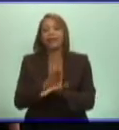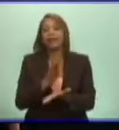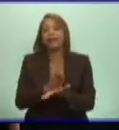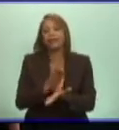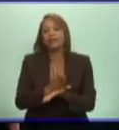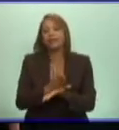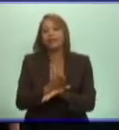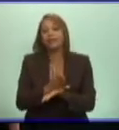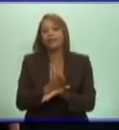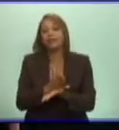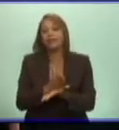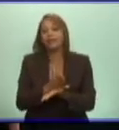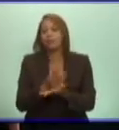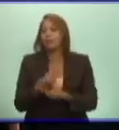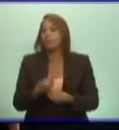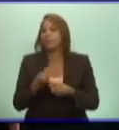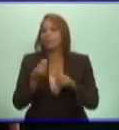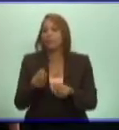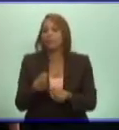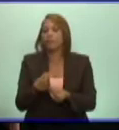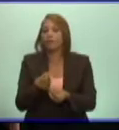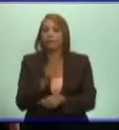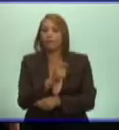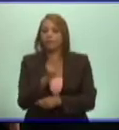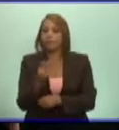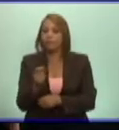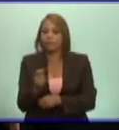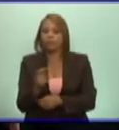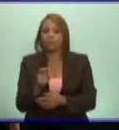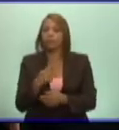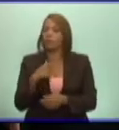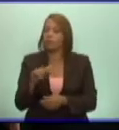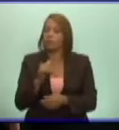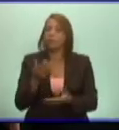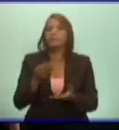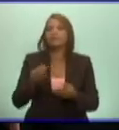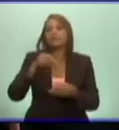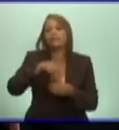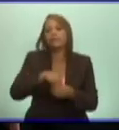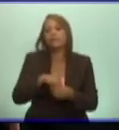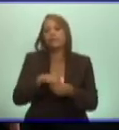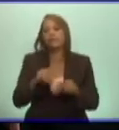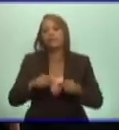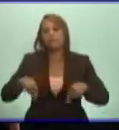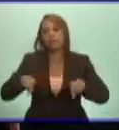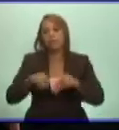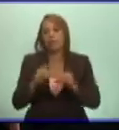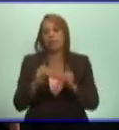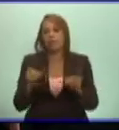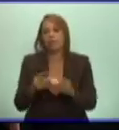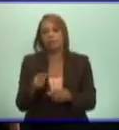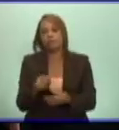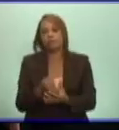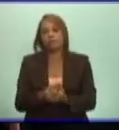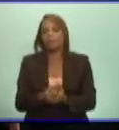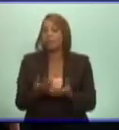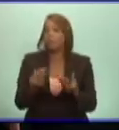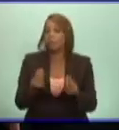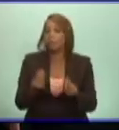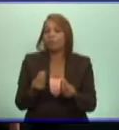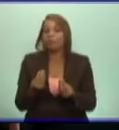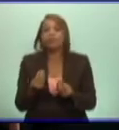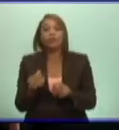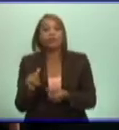no fueron impartidas porque el papel del maestro de manera frontal es insustituible. Por mucho que hemos querido hacer con